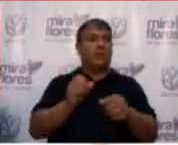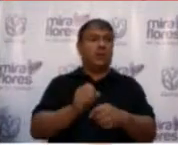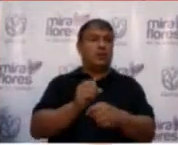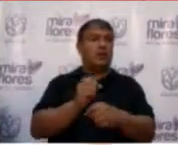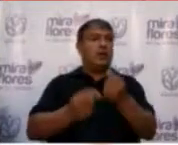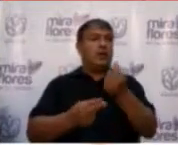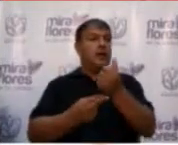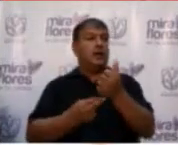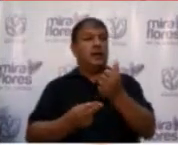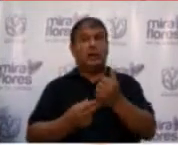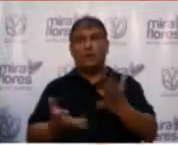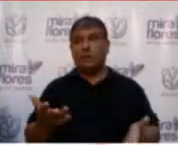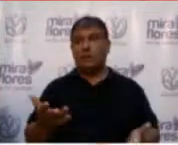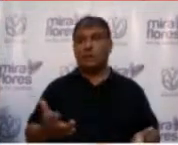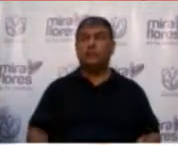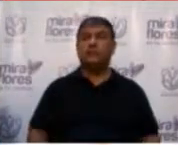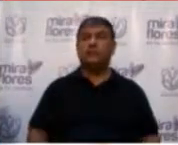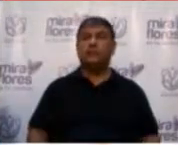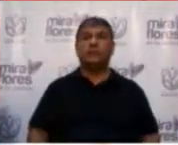Consejo.